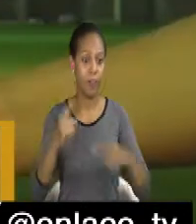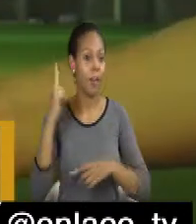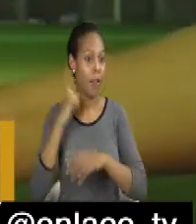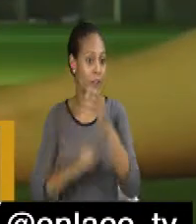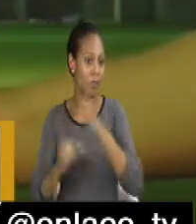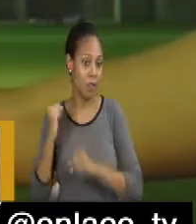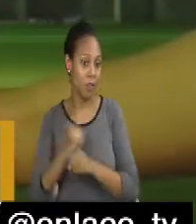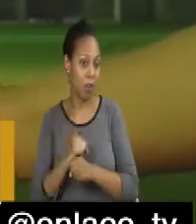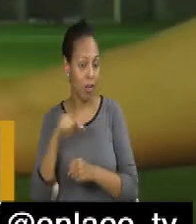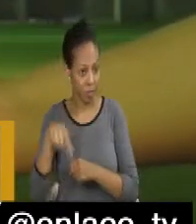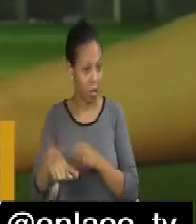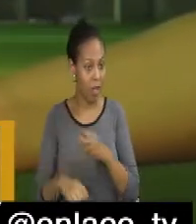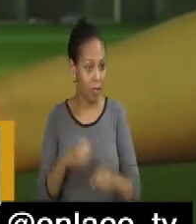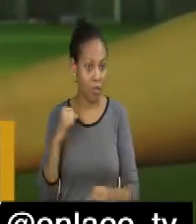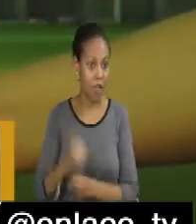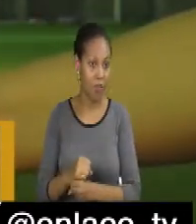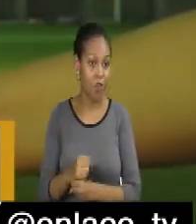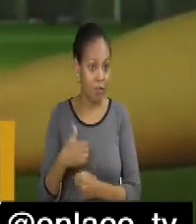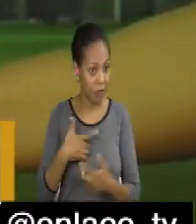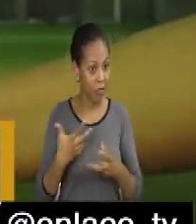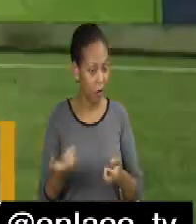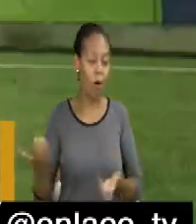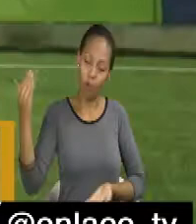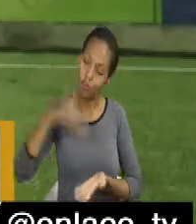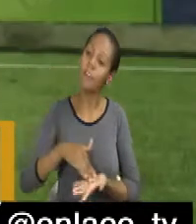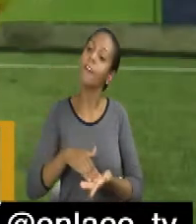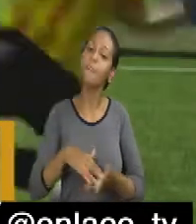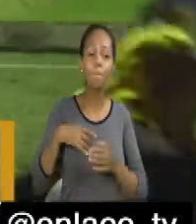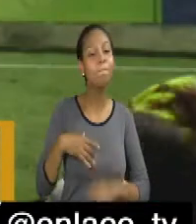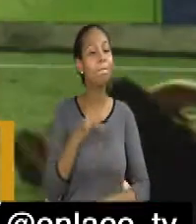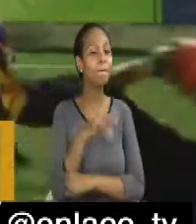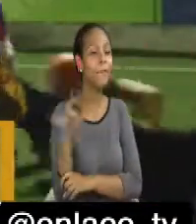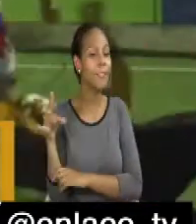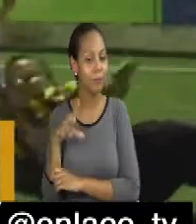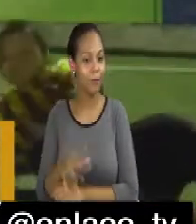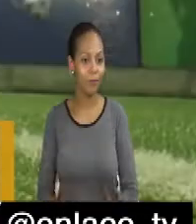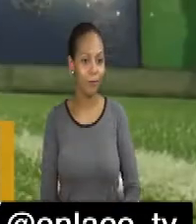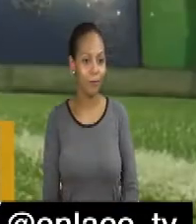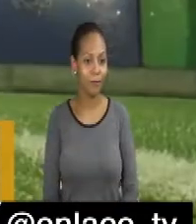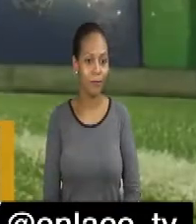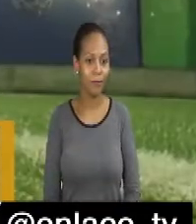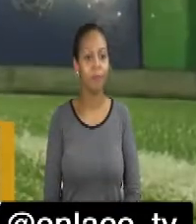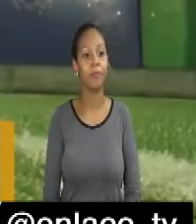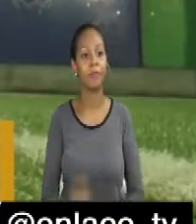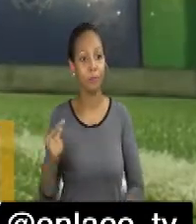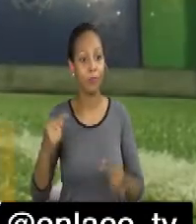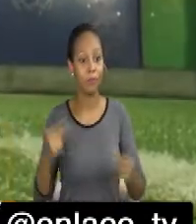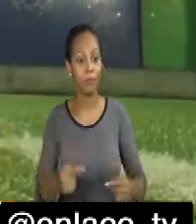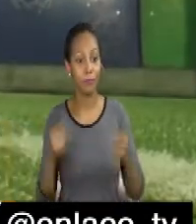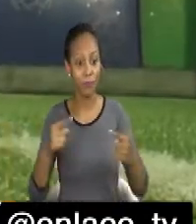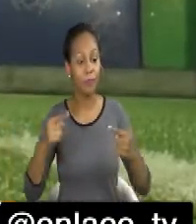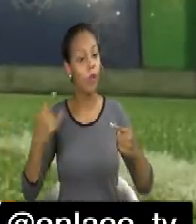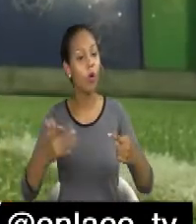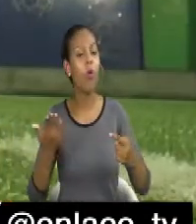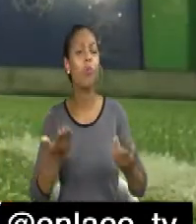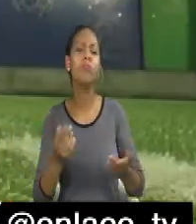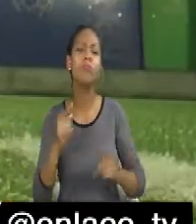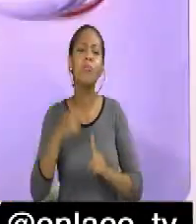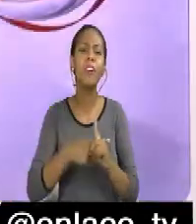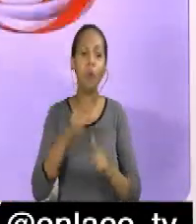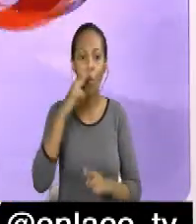y este año espero ganarla otra vez. El torneo de la batalla de arqueros se desarrollará a mediados del mes de junio.